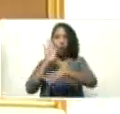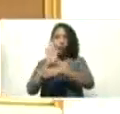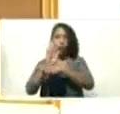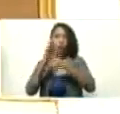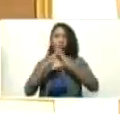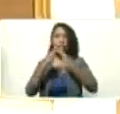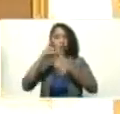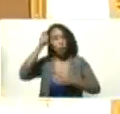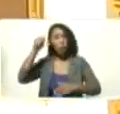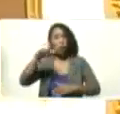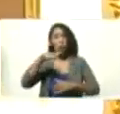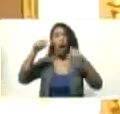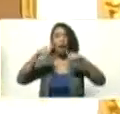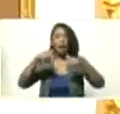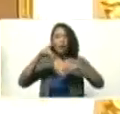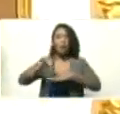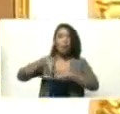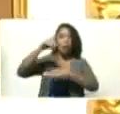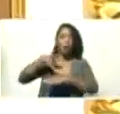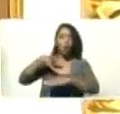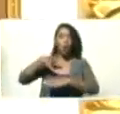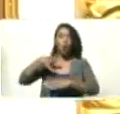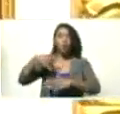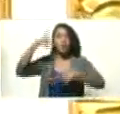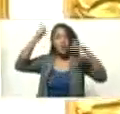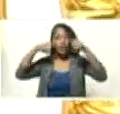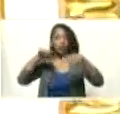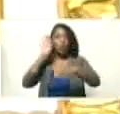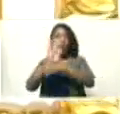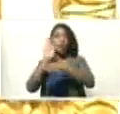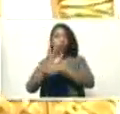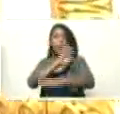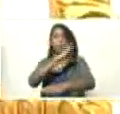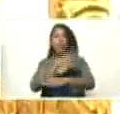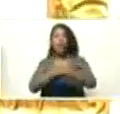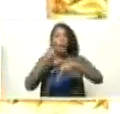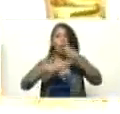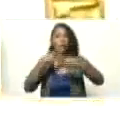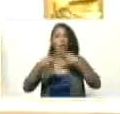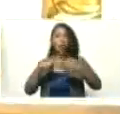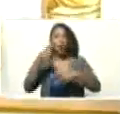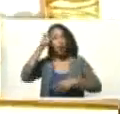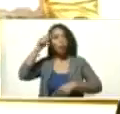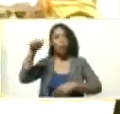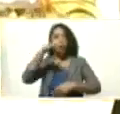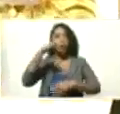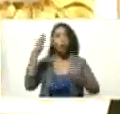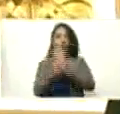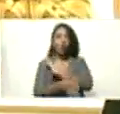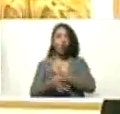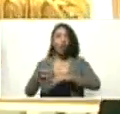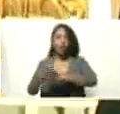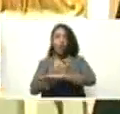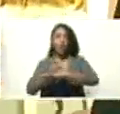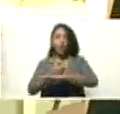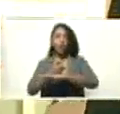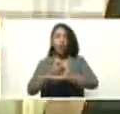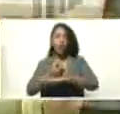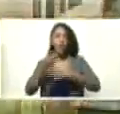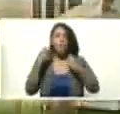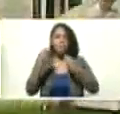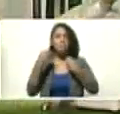del pueblo. Aquí me dejó Chávez, cuidando el poder político para el pueblo. Gobernando para el pueblo,